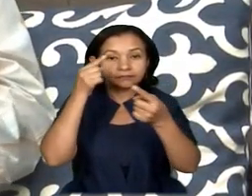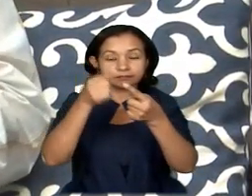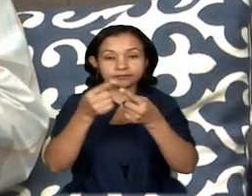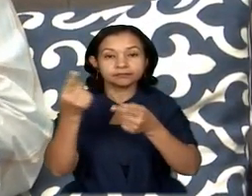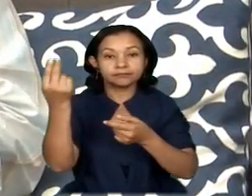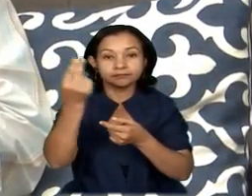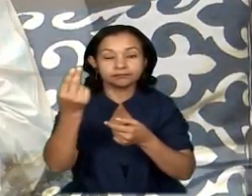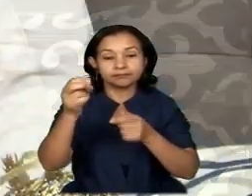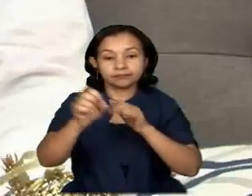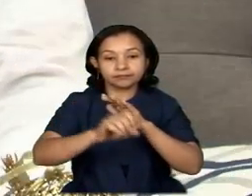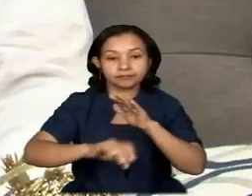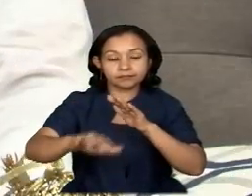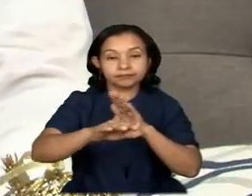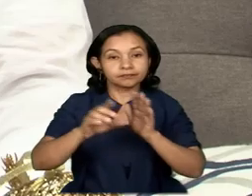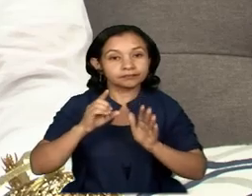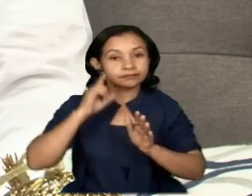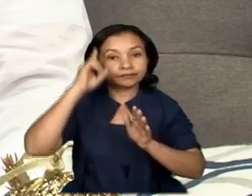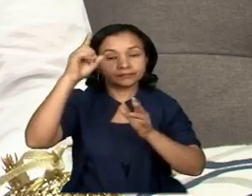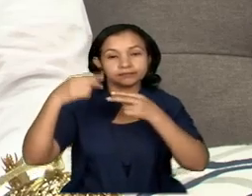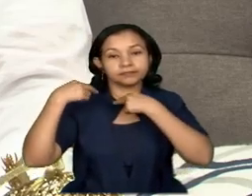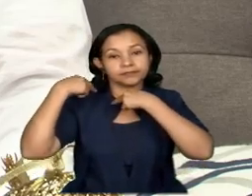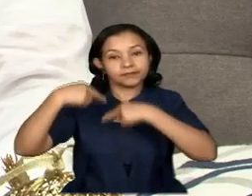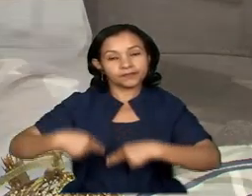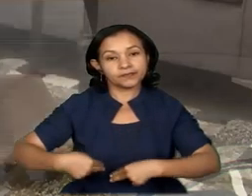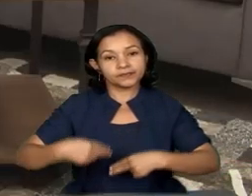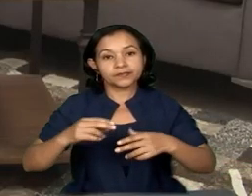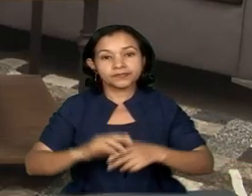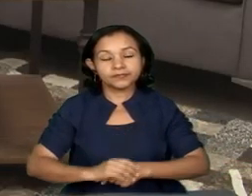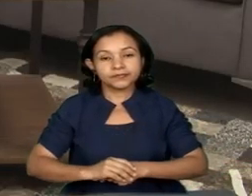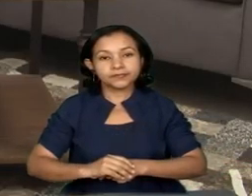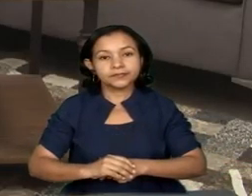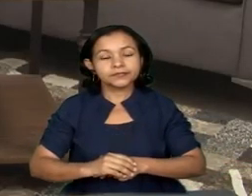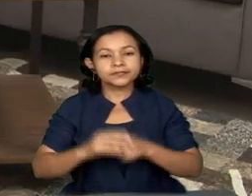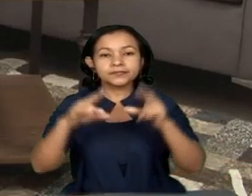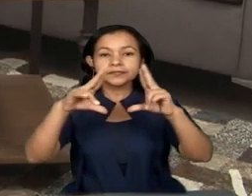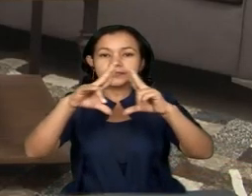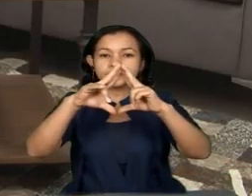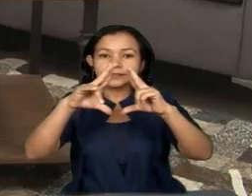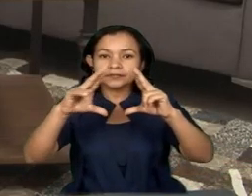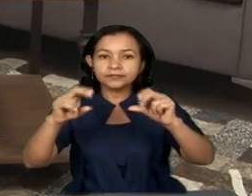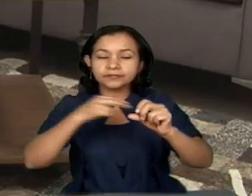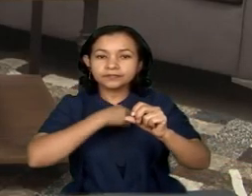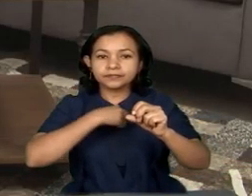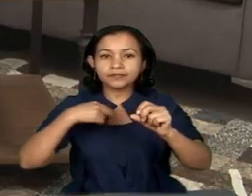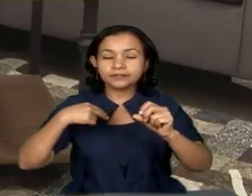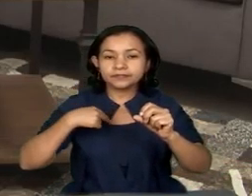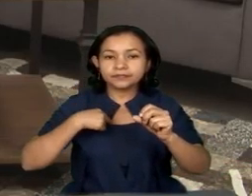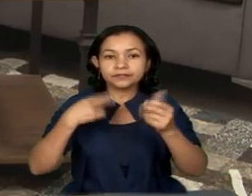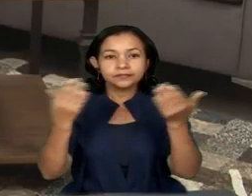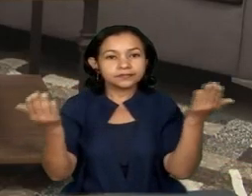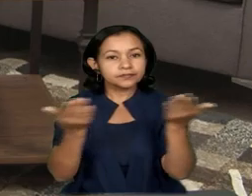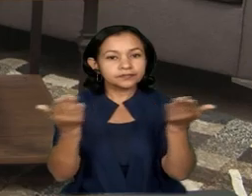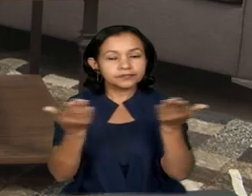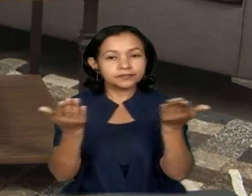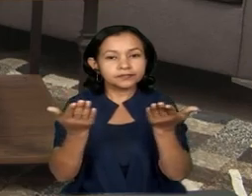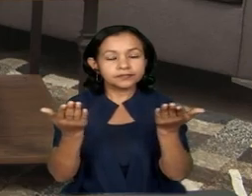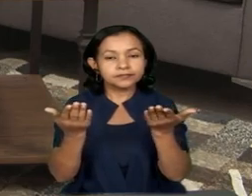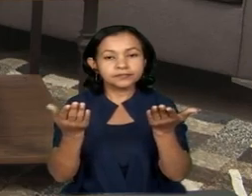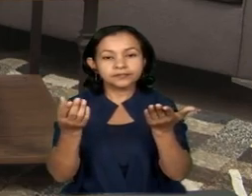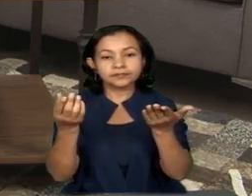para la sociedad y para el desarrollo humano. Pero también Nicaragua creando sinergia, y vemos también sinergia con medios